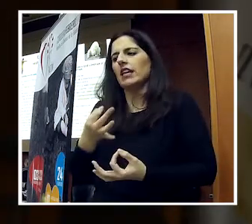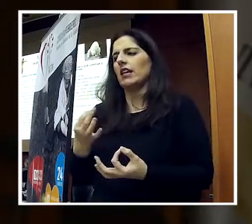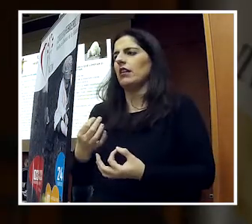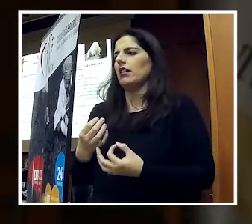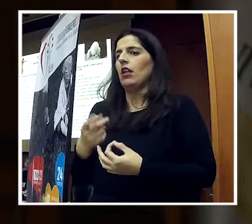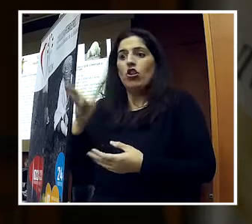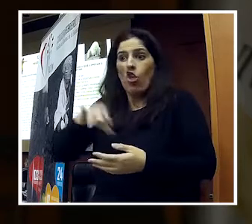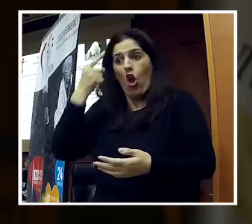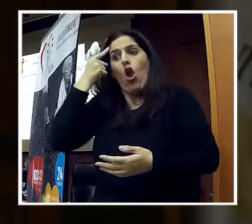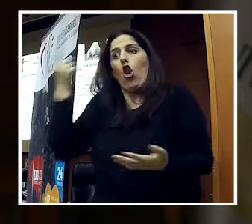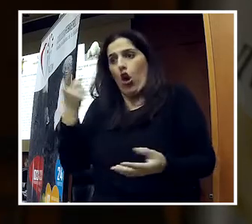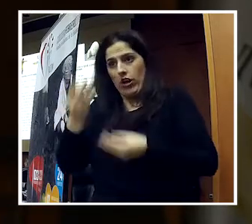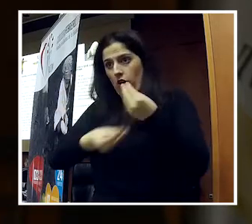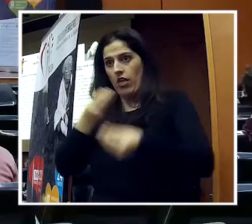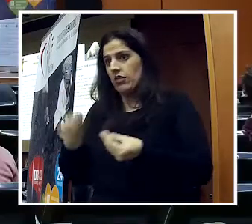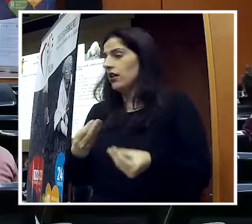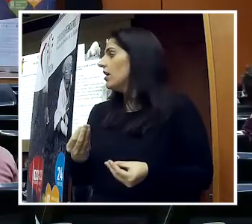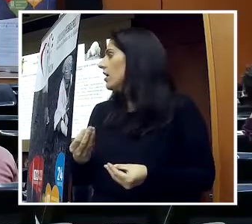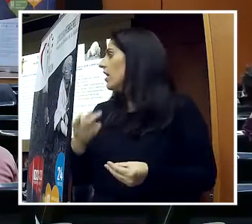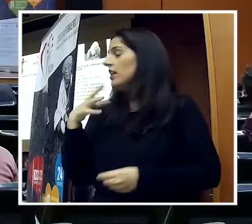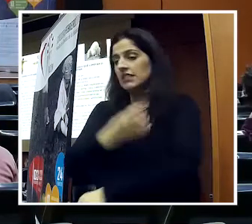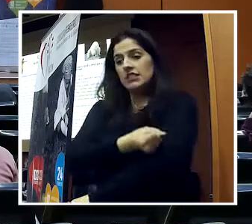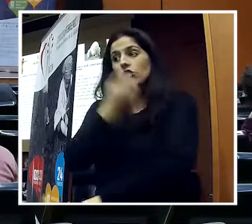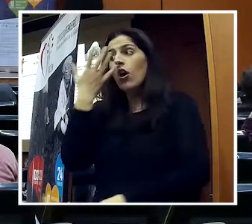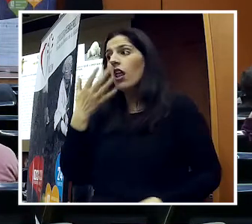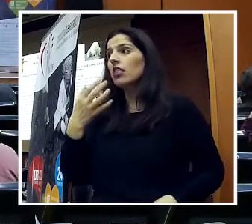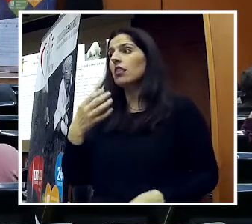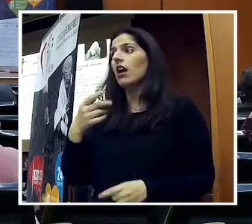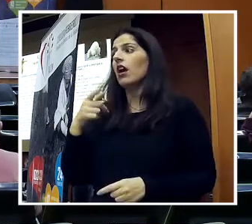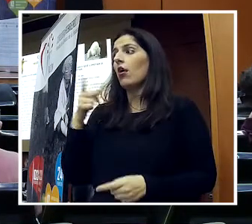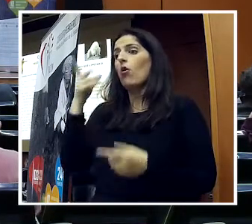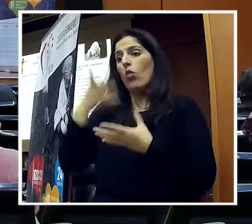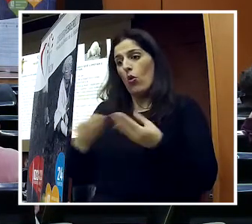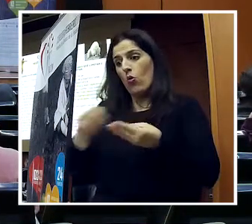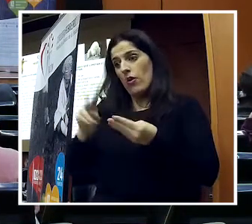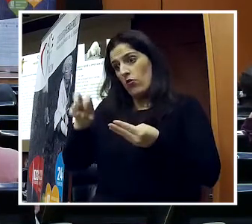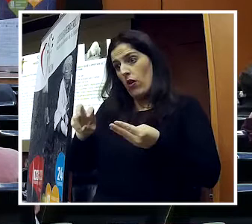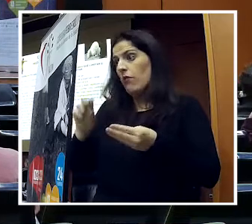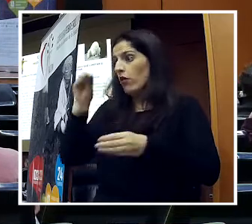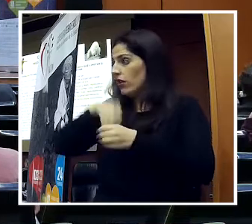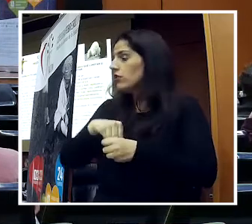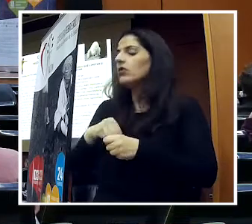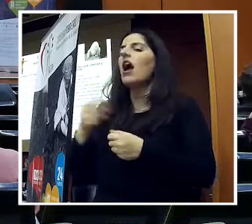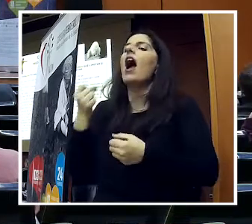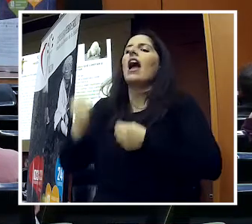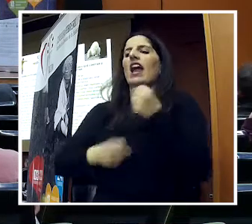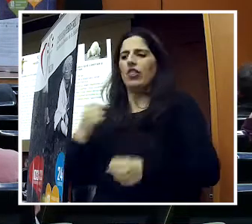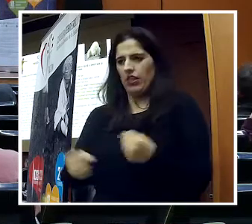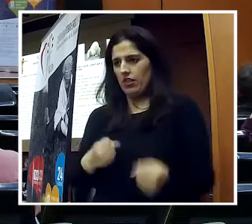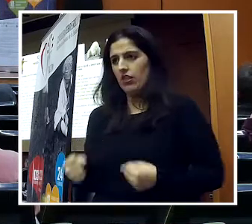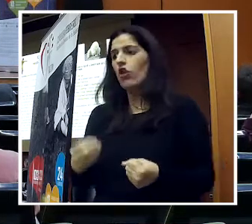o menos lógicas y básicas, pero que en hipertensión, con un documento que acabamos de mandar nosotros a la página web, es hacer ejercicio,